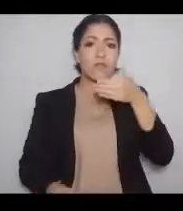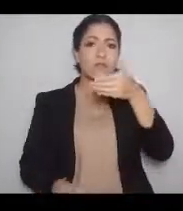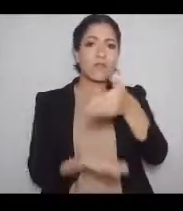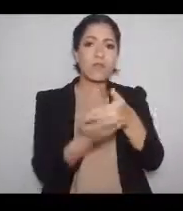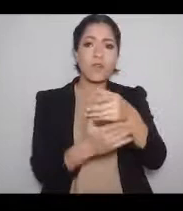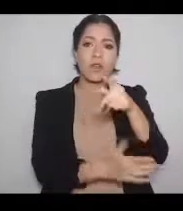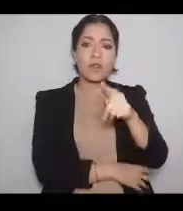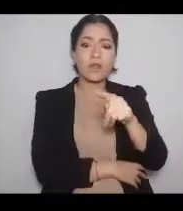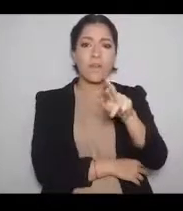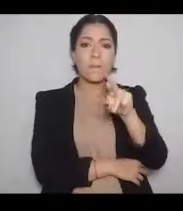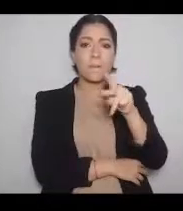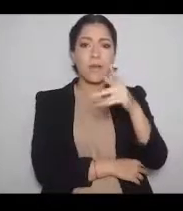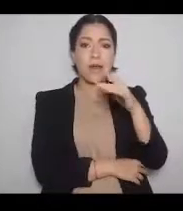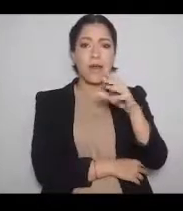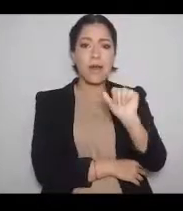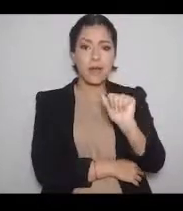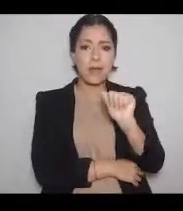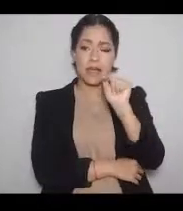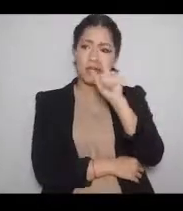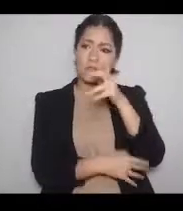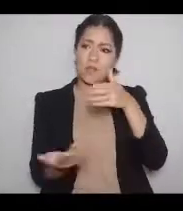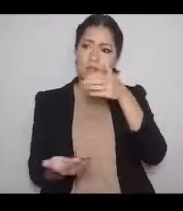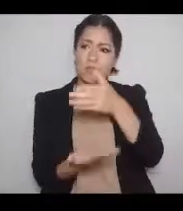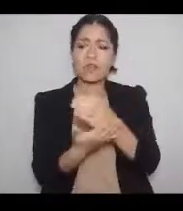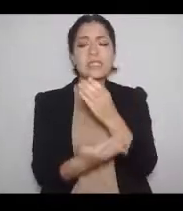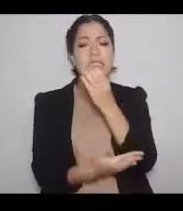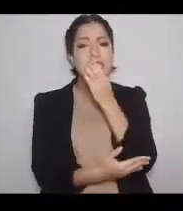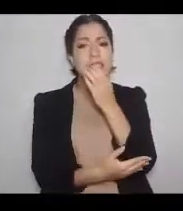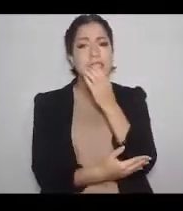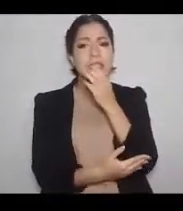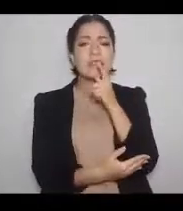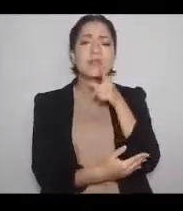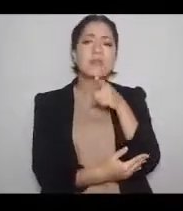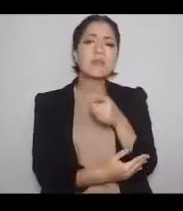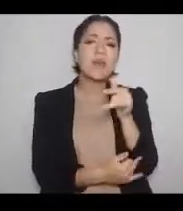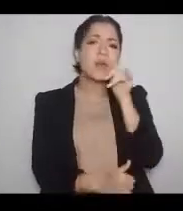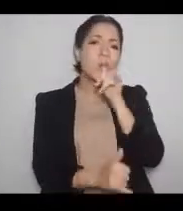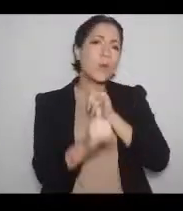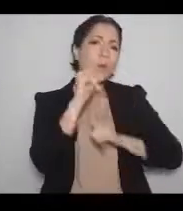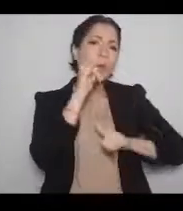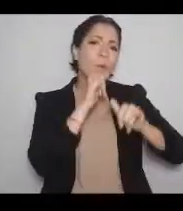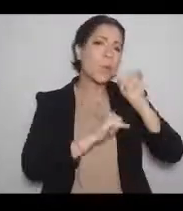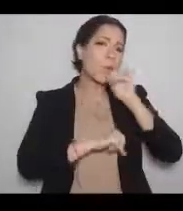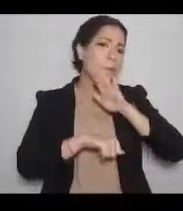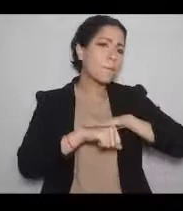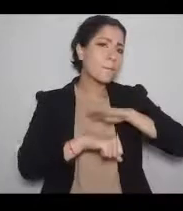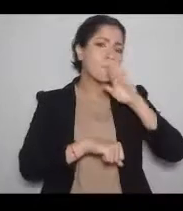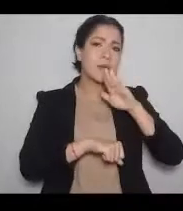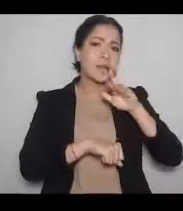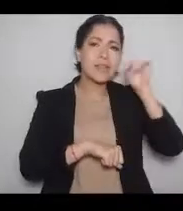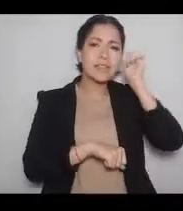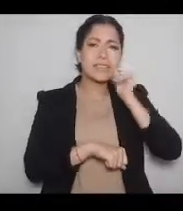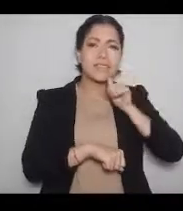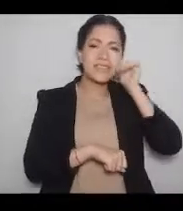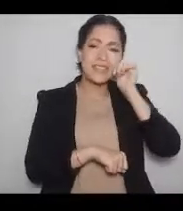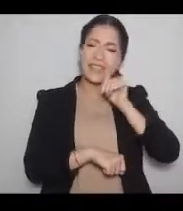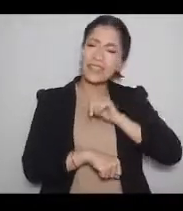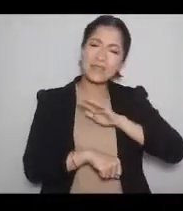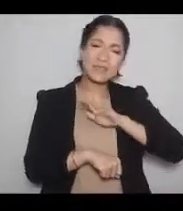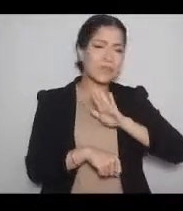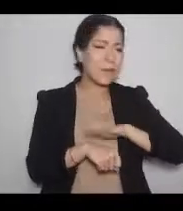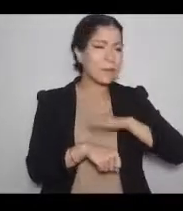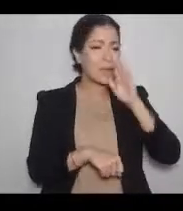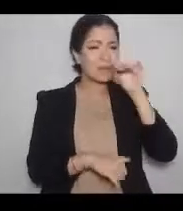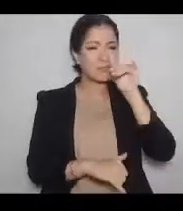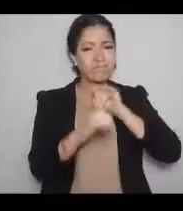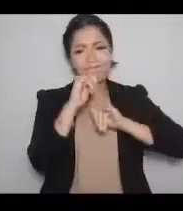Siempre veo más de la cuenta. La realidad es una ecuación insoluble